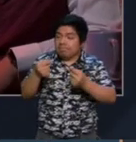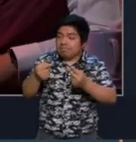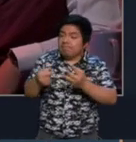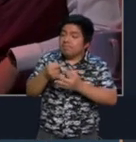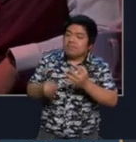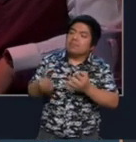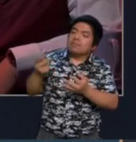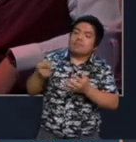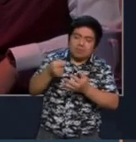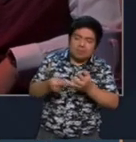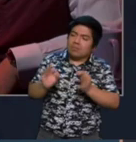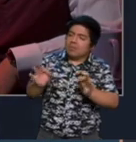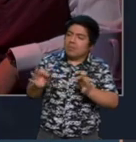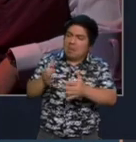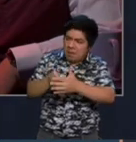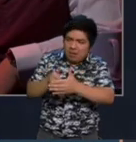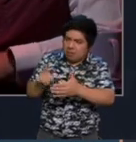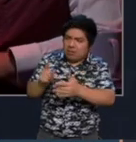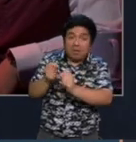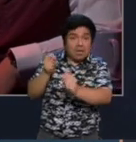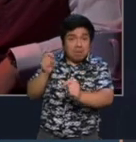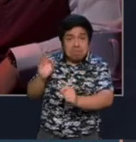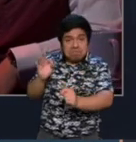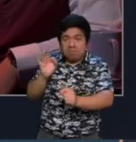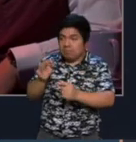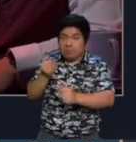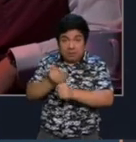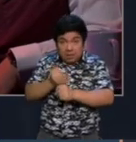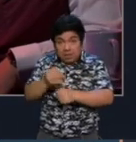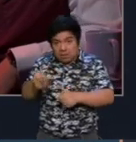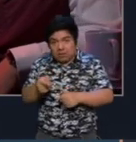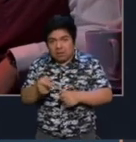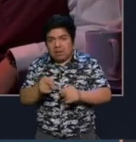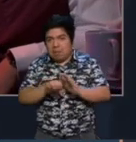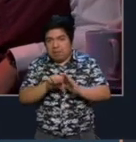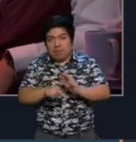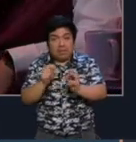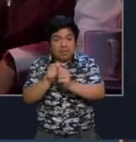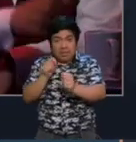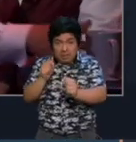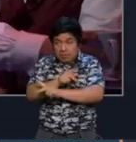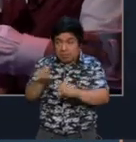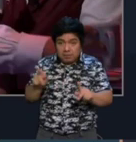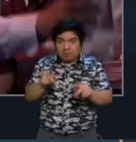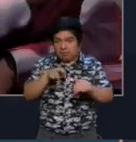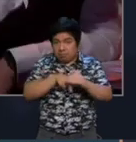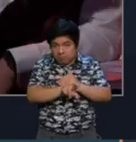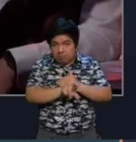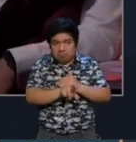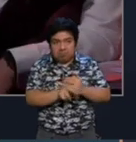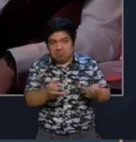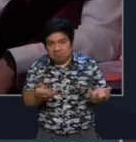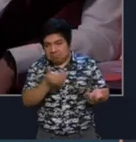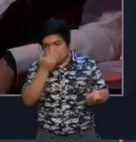de la ciudadanía sin tener que detenerle nada, que el transporte funcione. Hoy día el transporte público, hablando particularmente del metro, pues